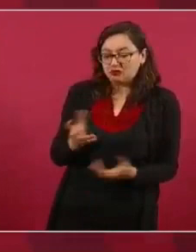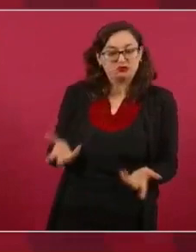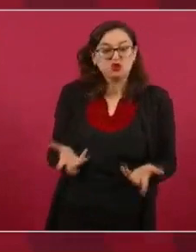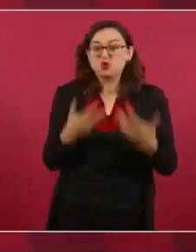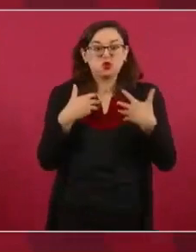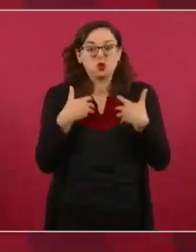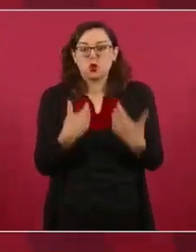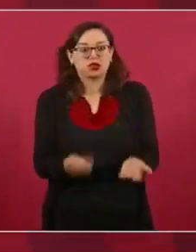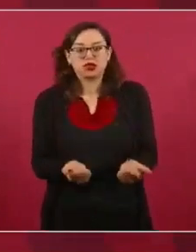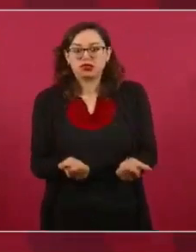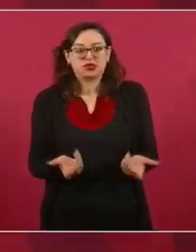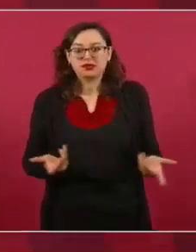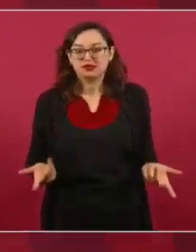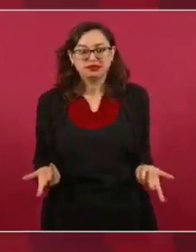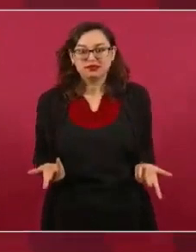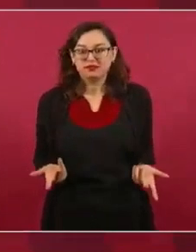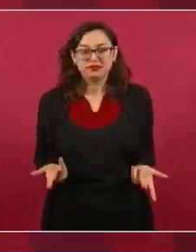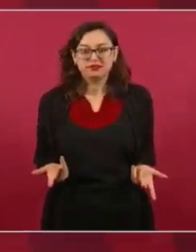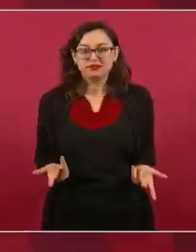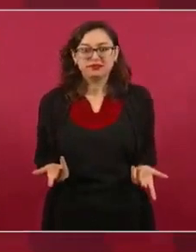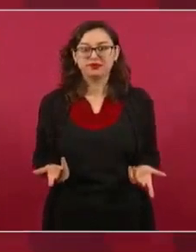O sea,